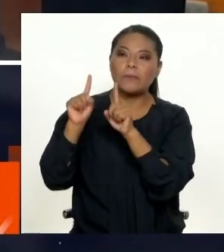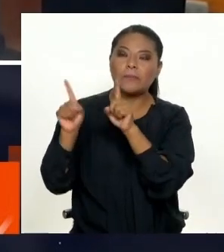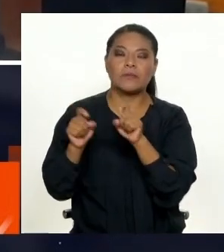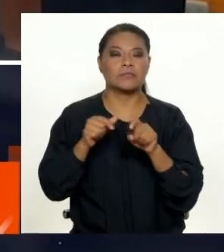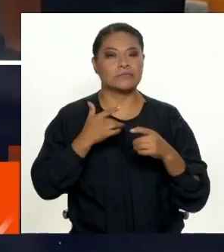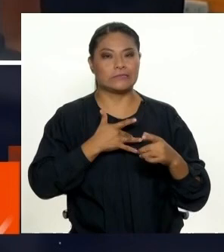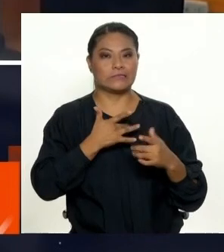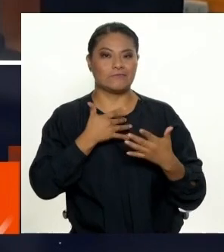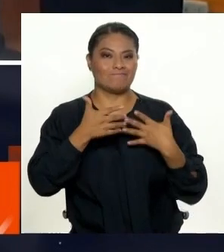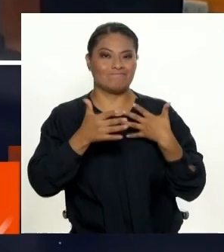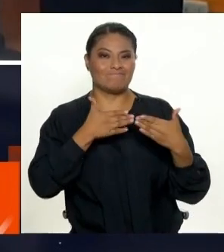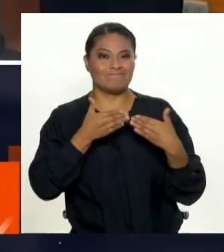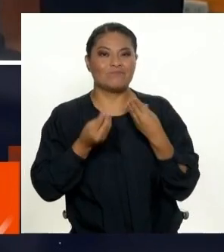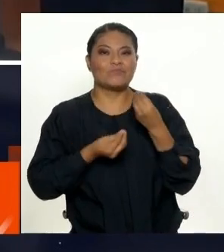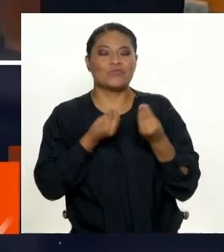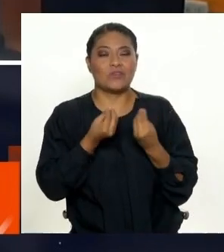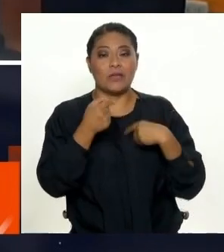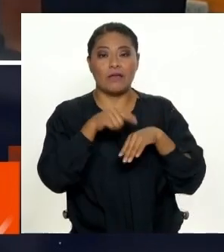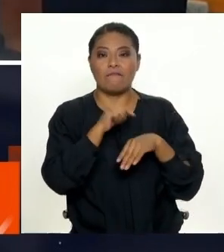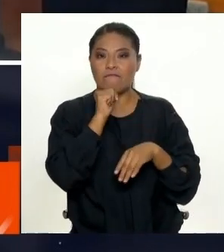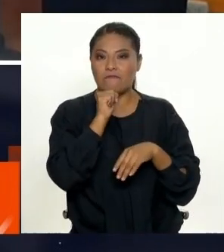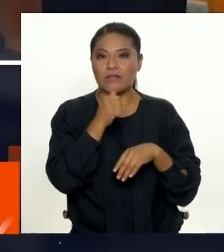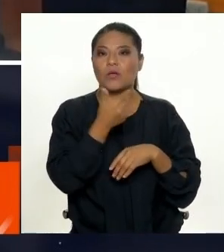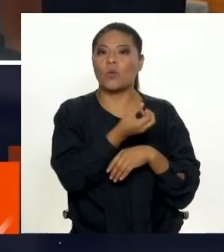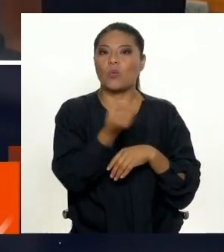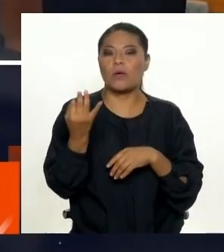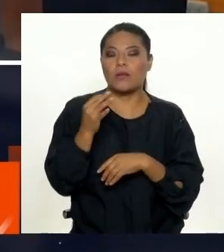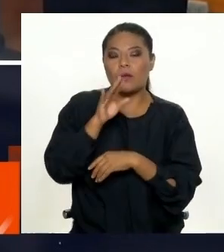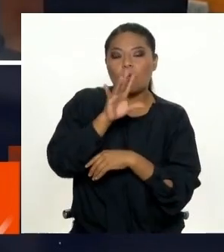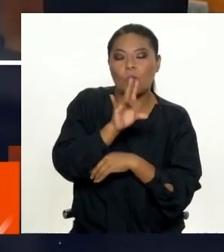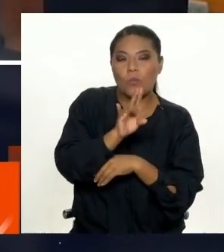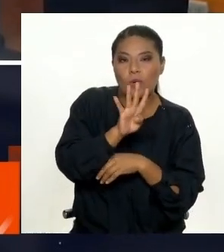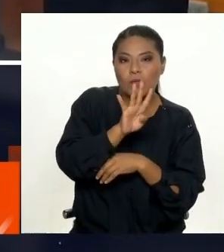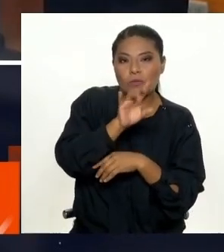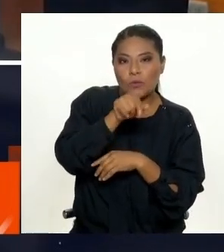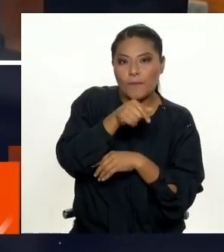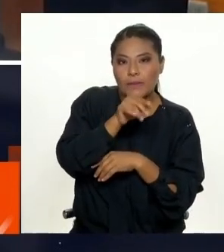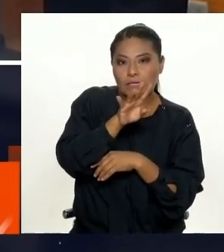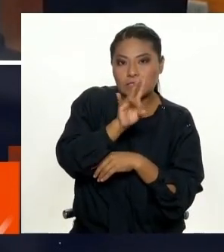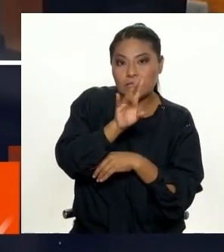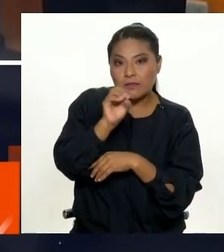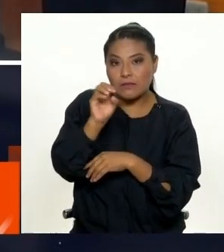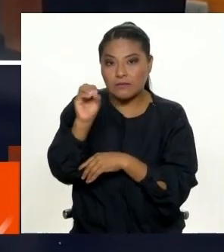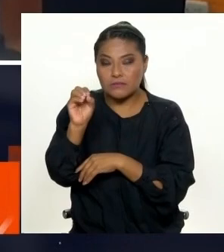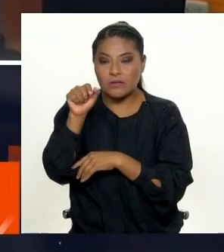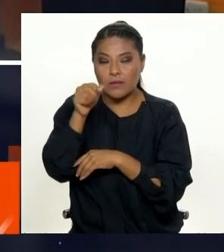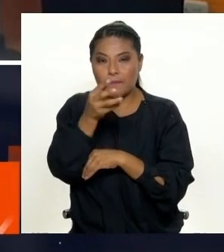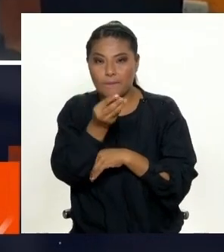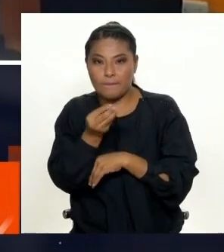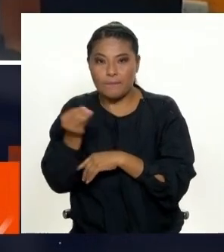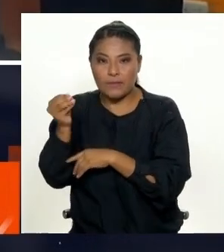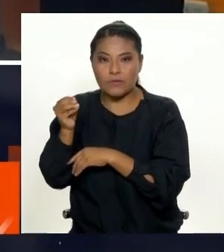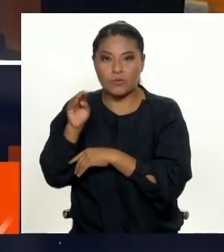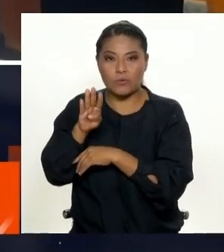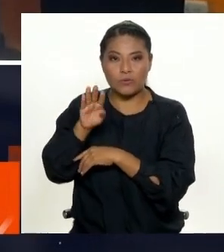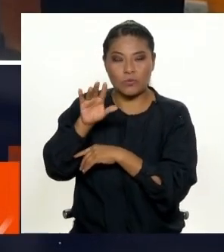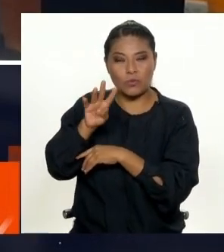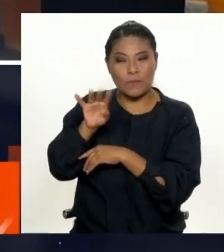más importante de esto es de que de estas 4.700, más del 98% de estas